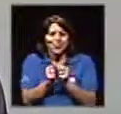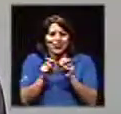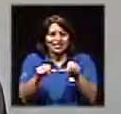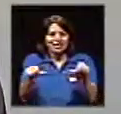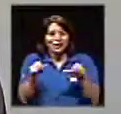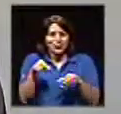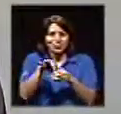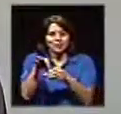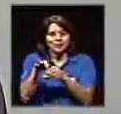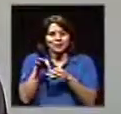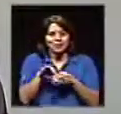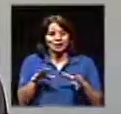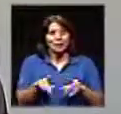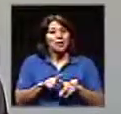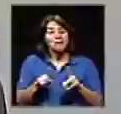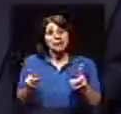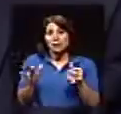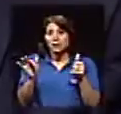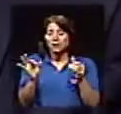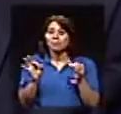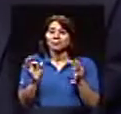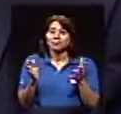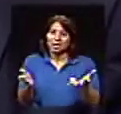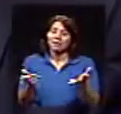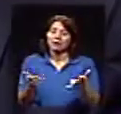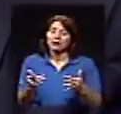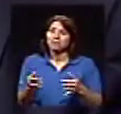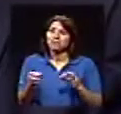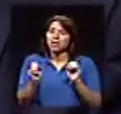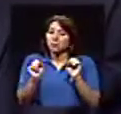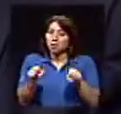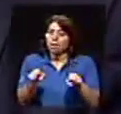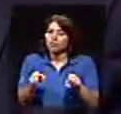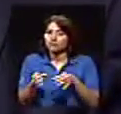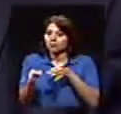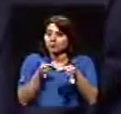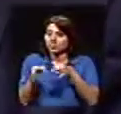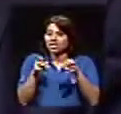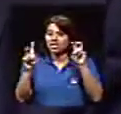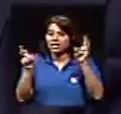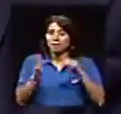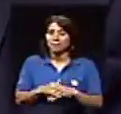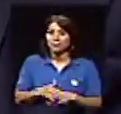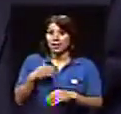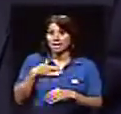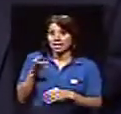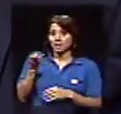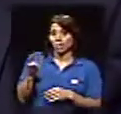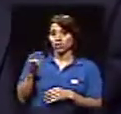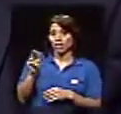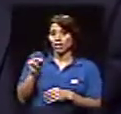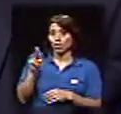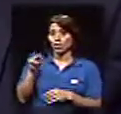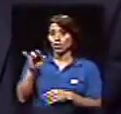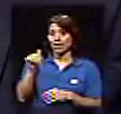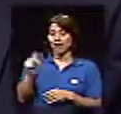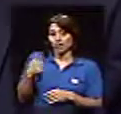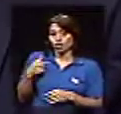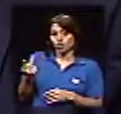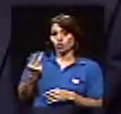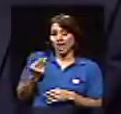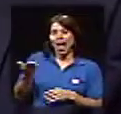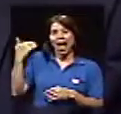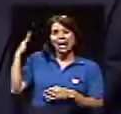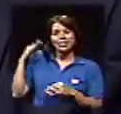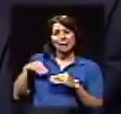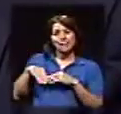con mucha complacencia le puedo definir ese tema, que mi esposa Nuria y yo iniciamos hace más de 30 años